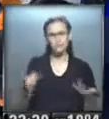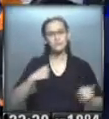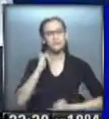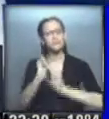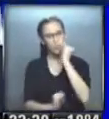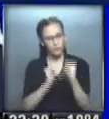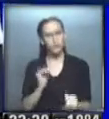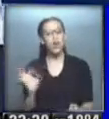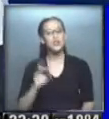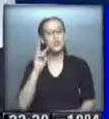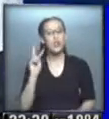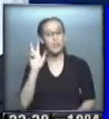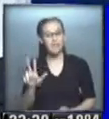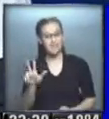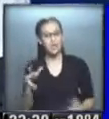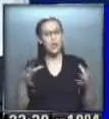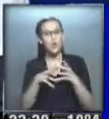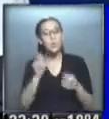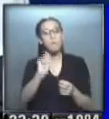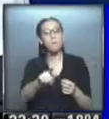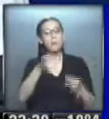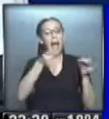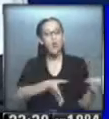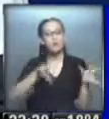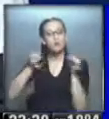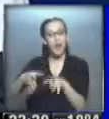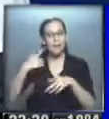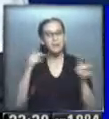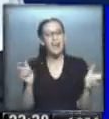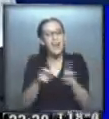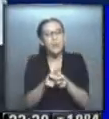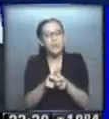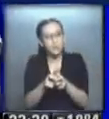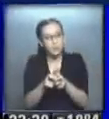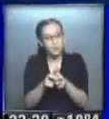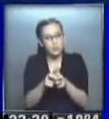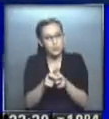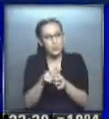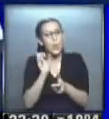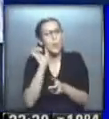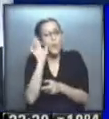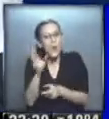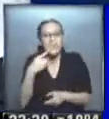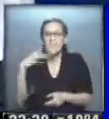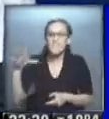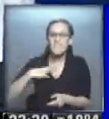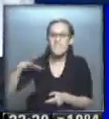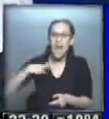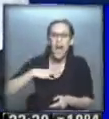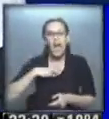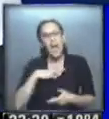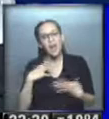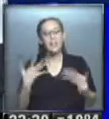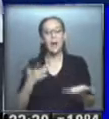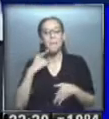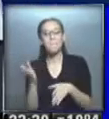En 2003 un grupo de australianos se reunió en un bar y estaban pensando en el tema de que falta prevención contra el cáncer de próstata.